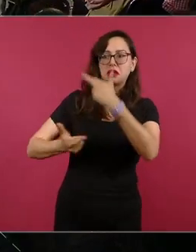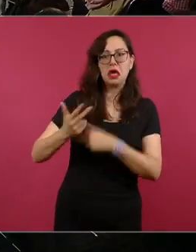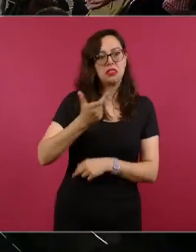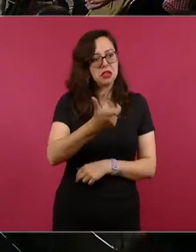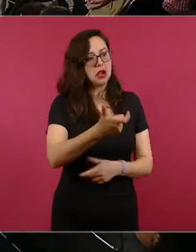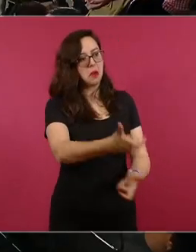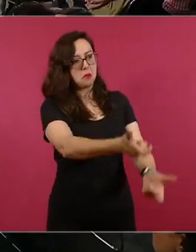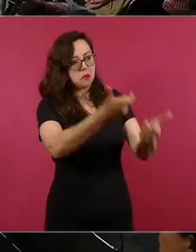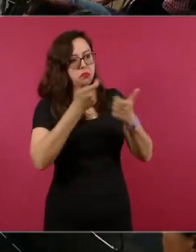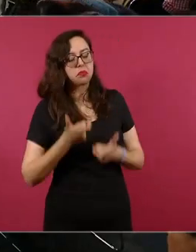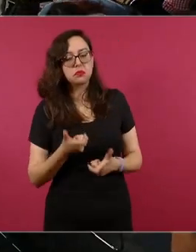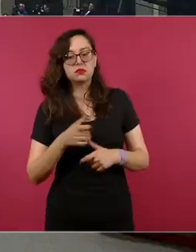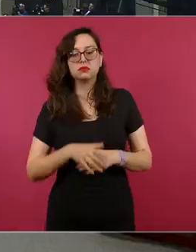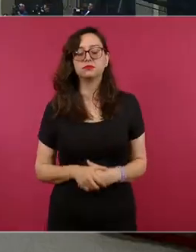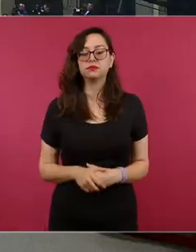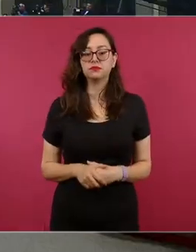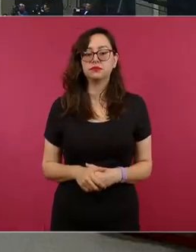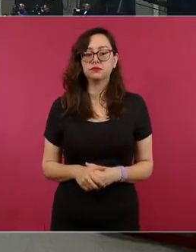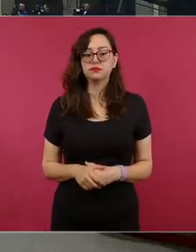vamos con los que están pendientes.